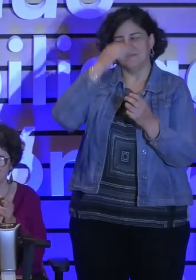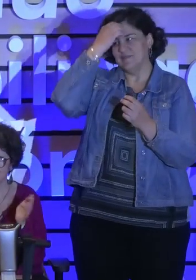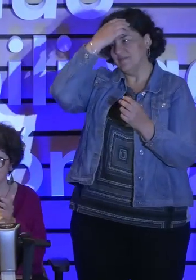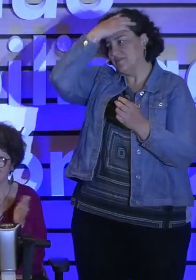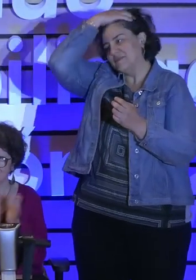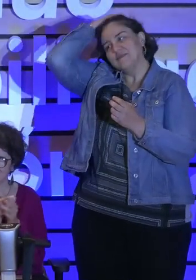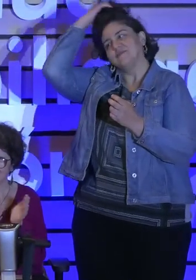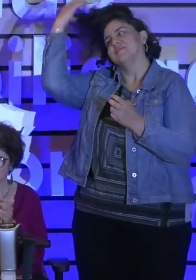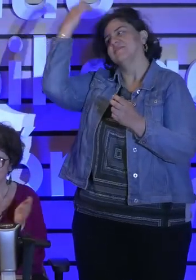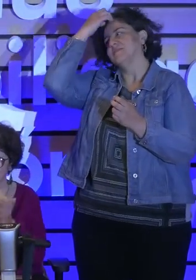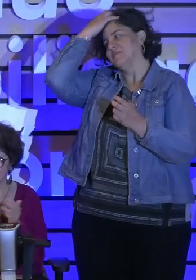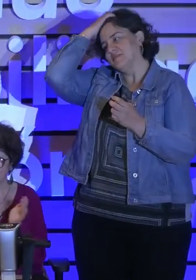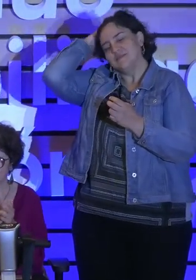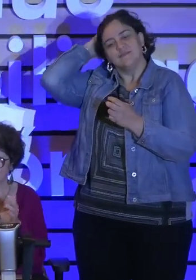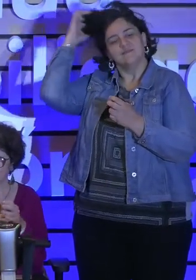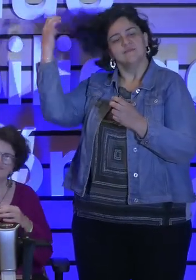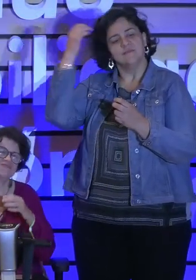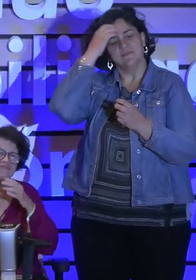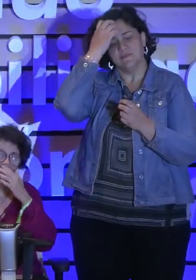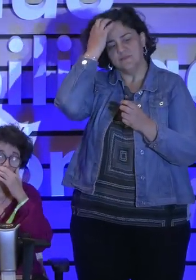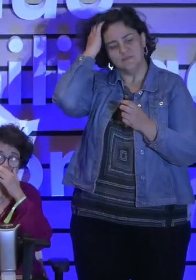Venimos para acá.